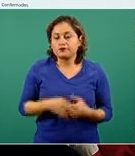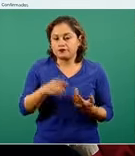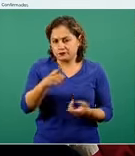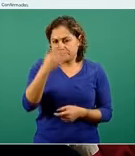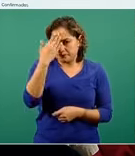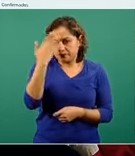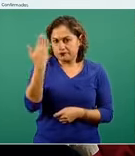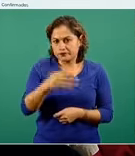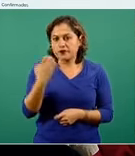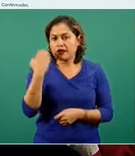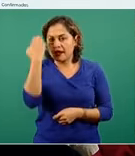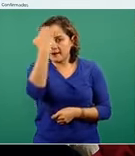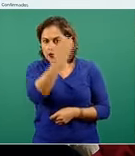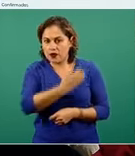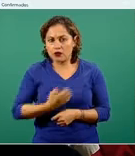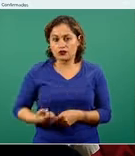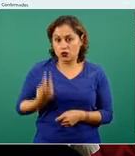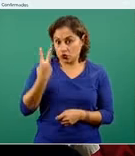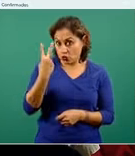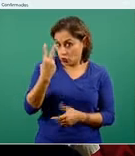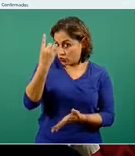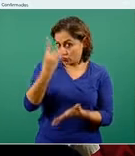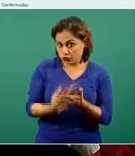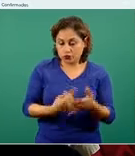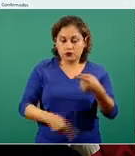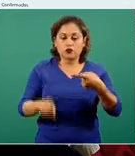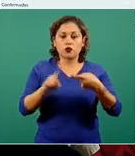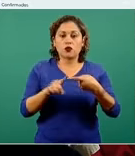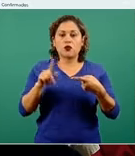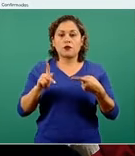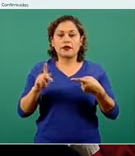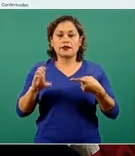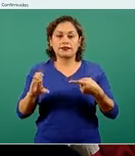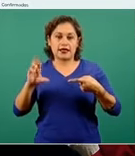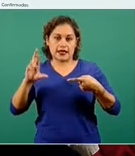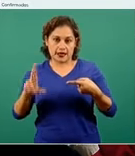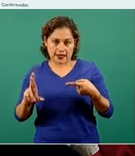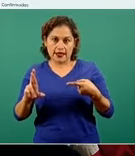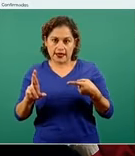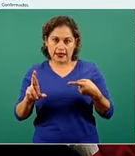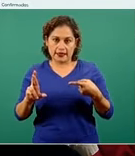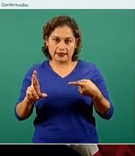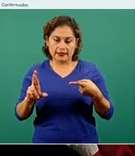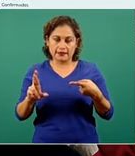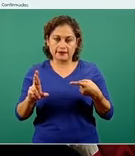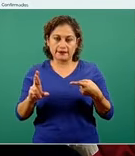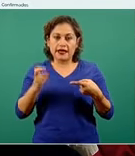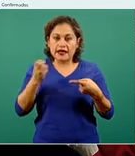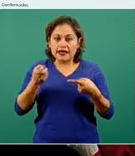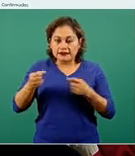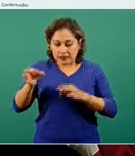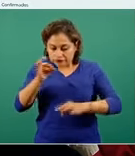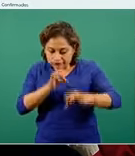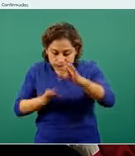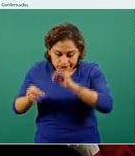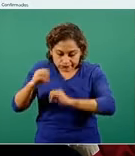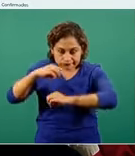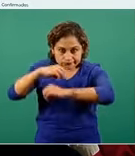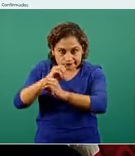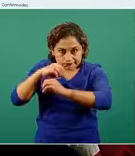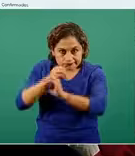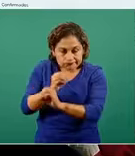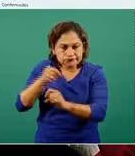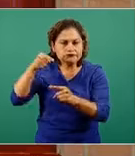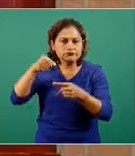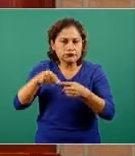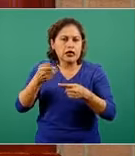diagnóstico son solamente 2, la PCR, reacción en cadena de la polimerasa, que es la que se utilizó desde inicios de